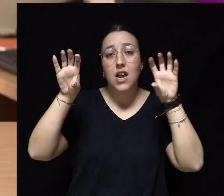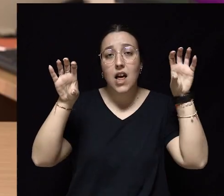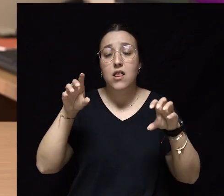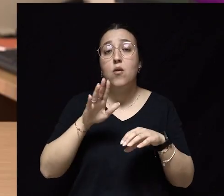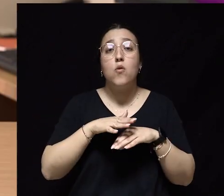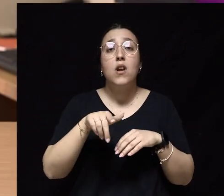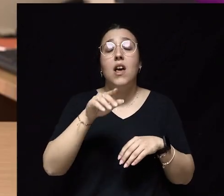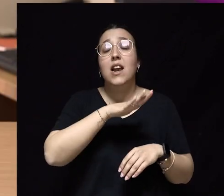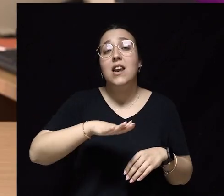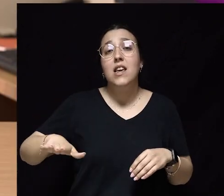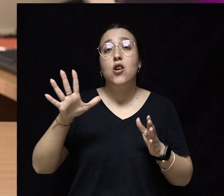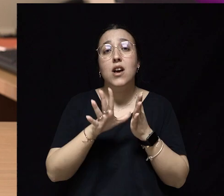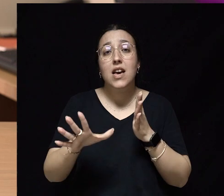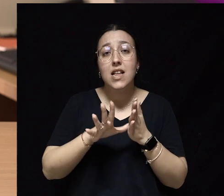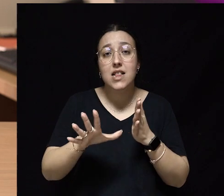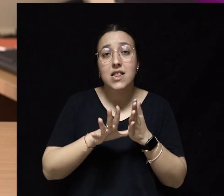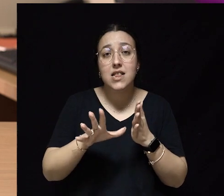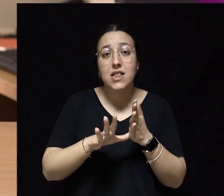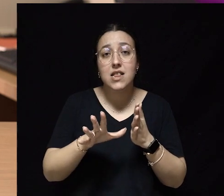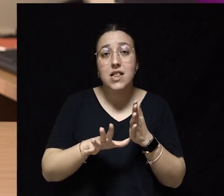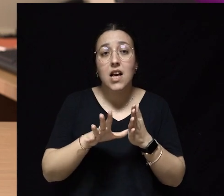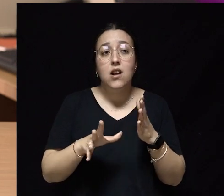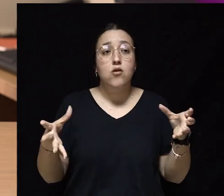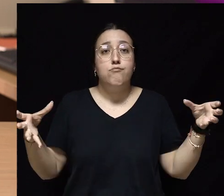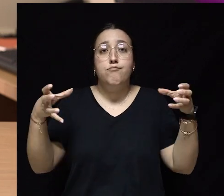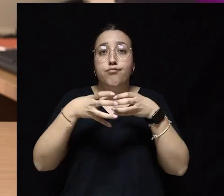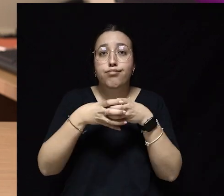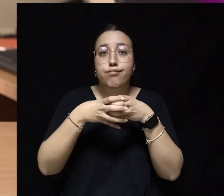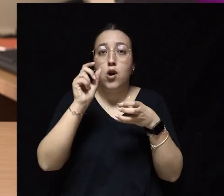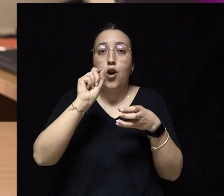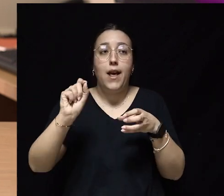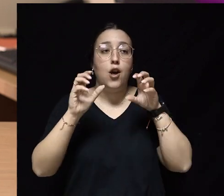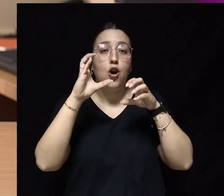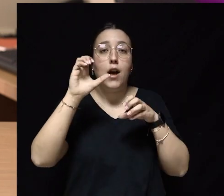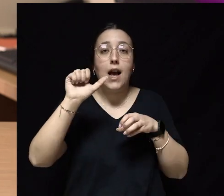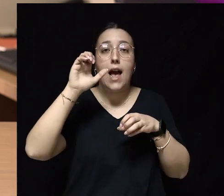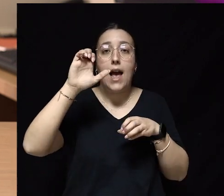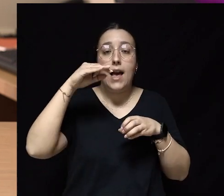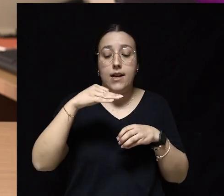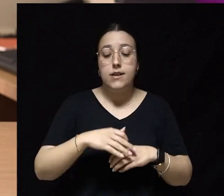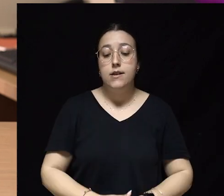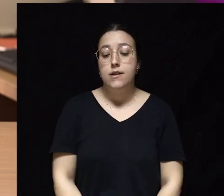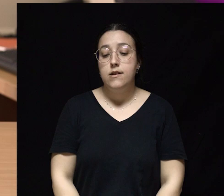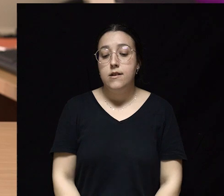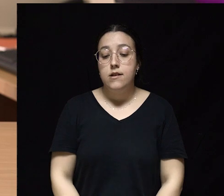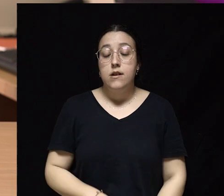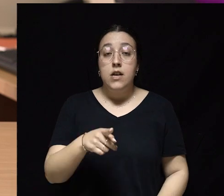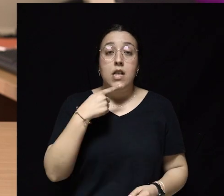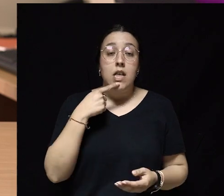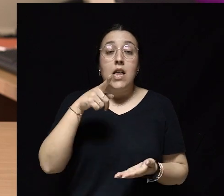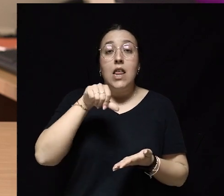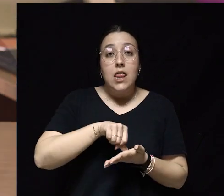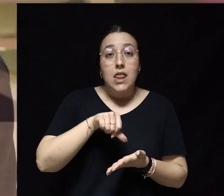más segregación porque todo el alumnado de etnia gitana se consolida en los